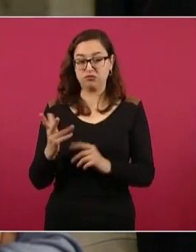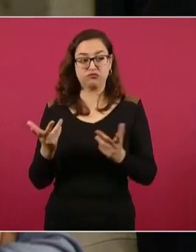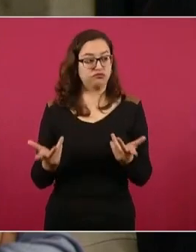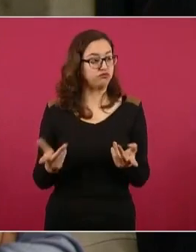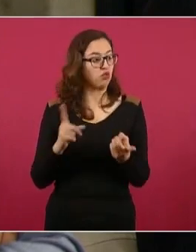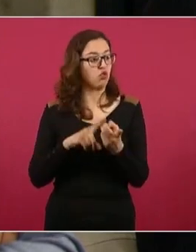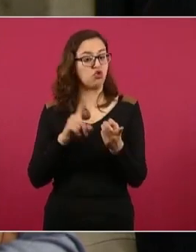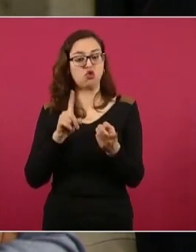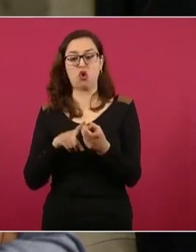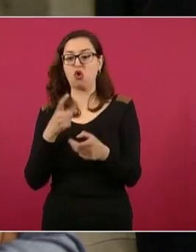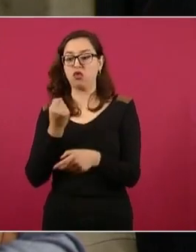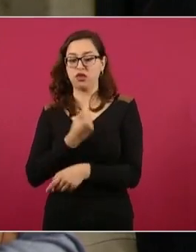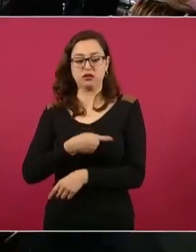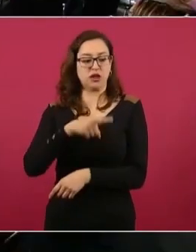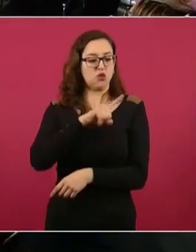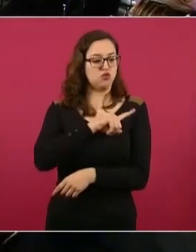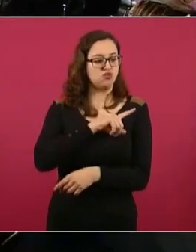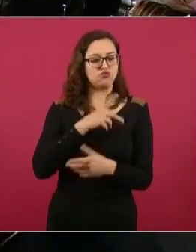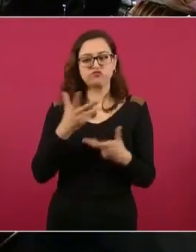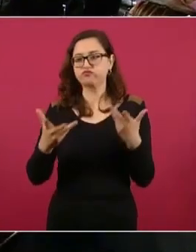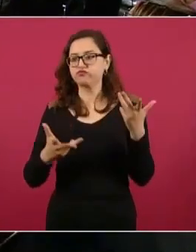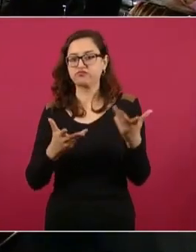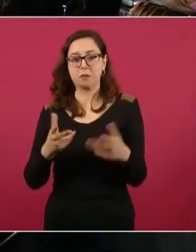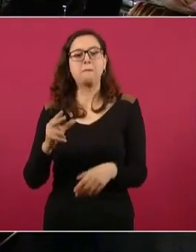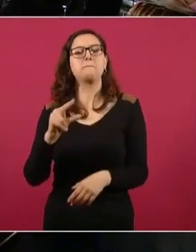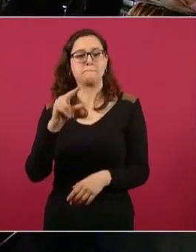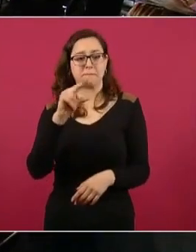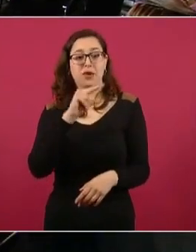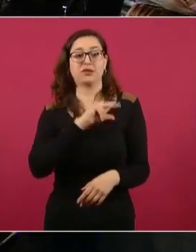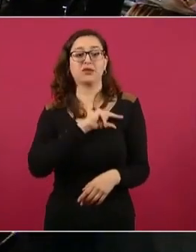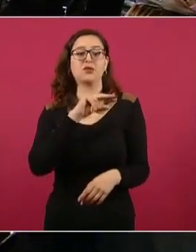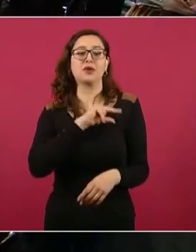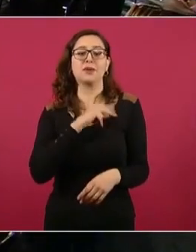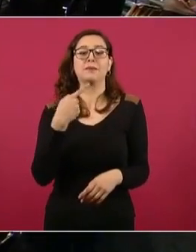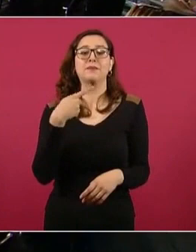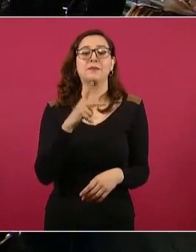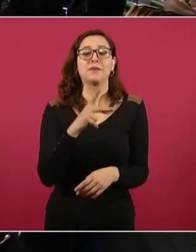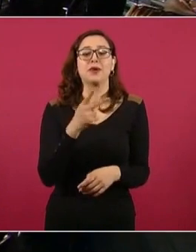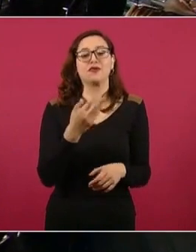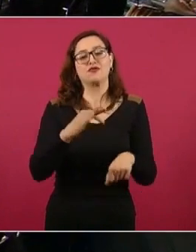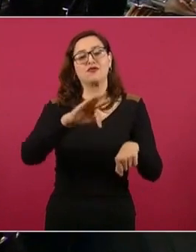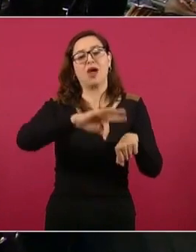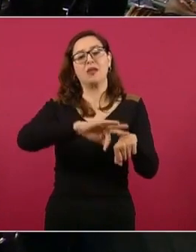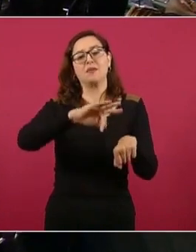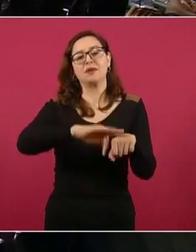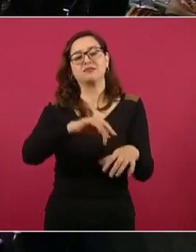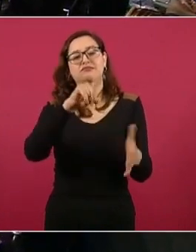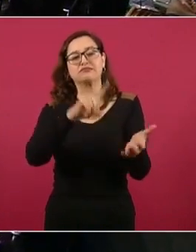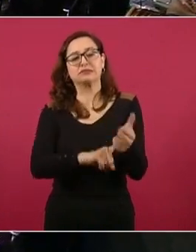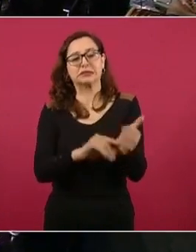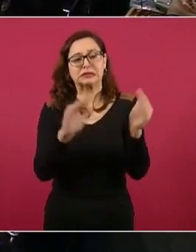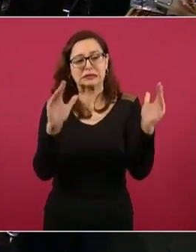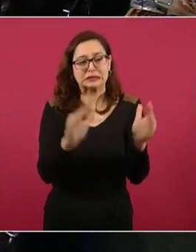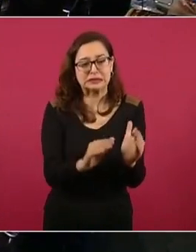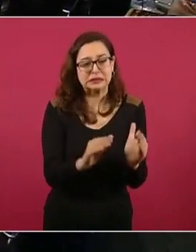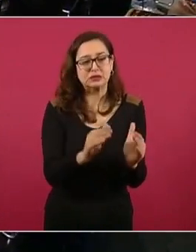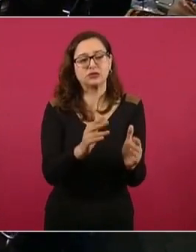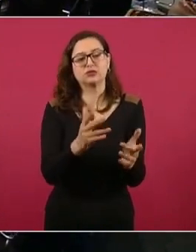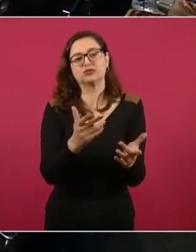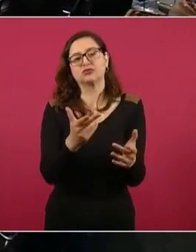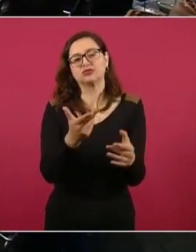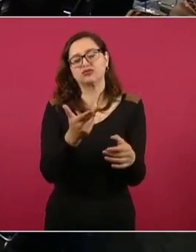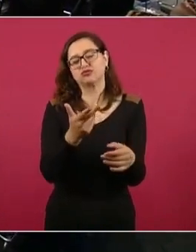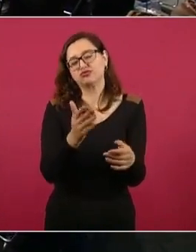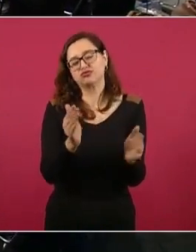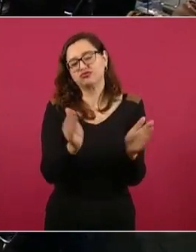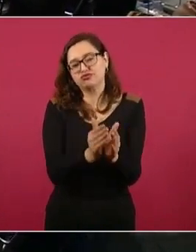los servicios de atención privada, particularmente en estos consultorios de las farmacias adyacentes. Yo quisiera